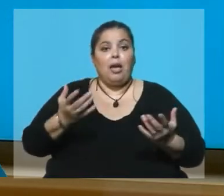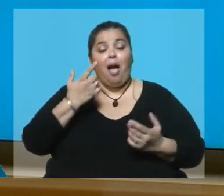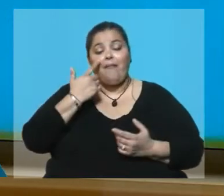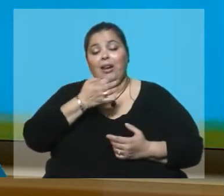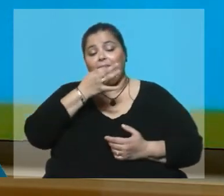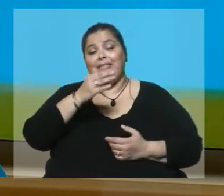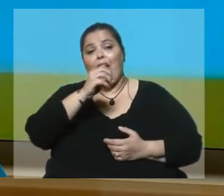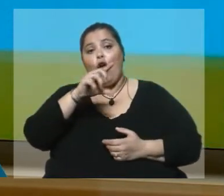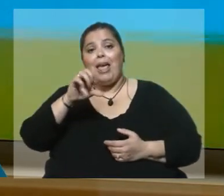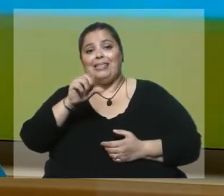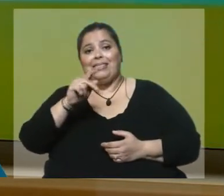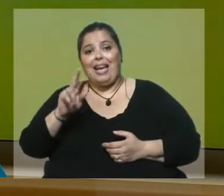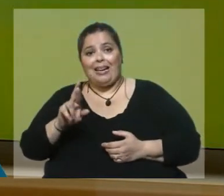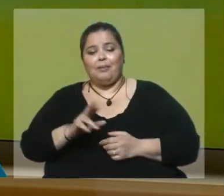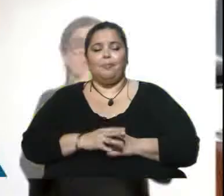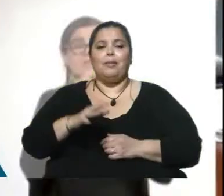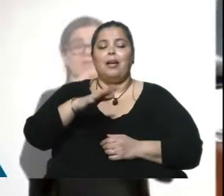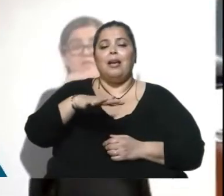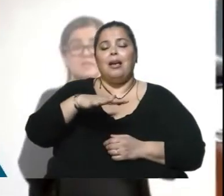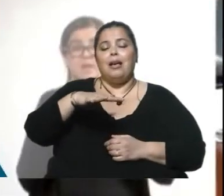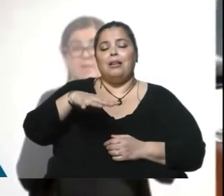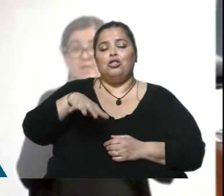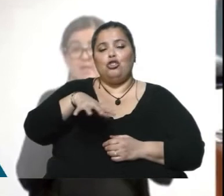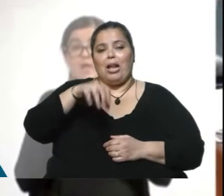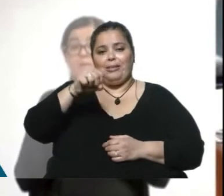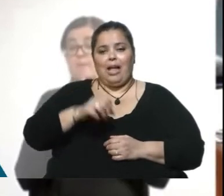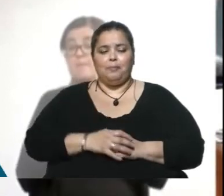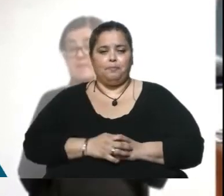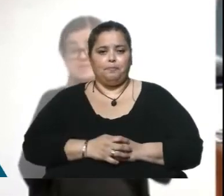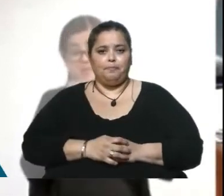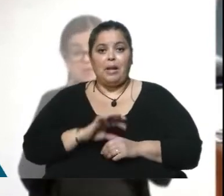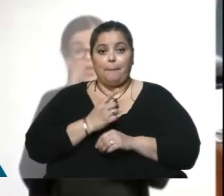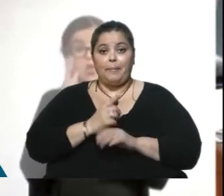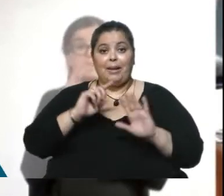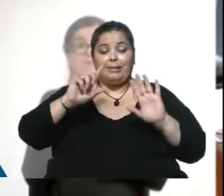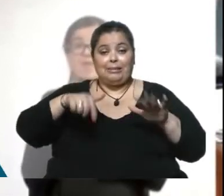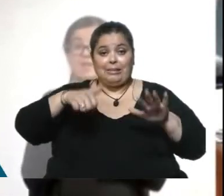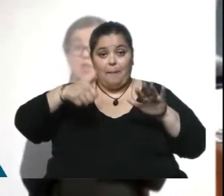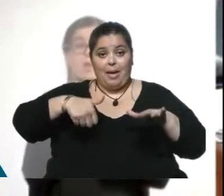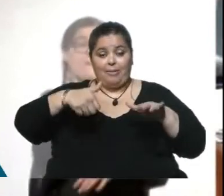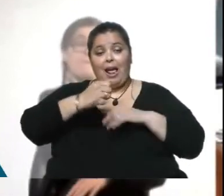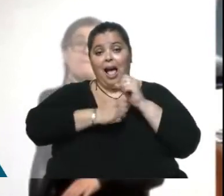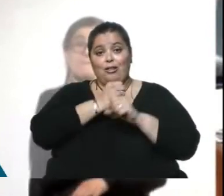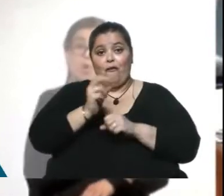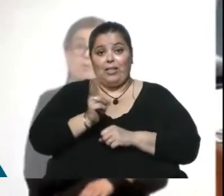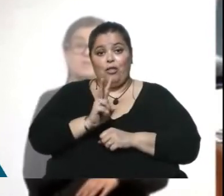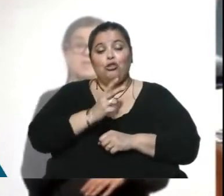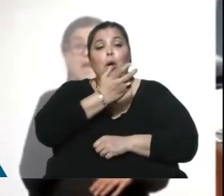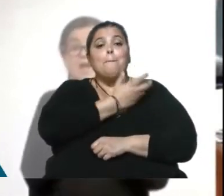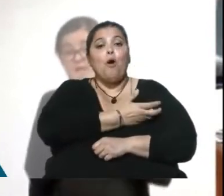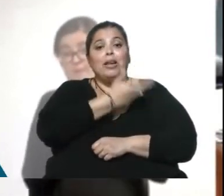Daniel olesquer del partido socialista el primer semestre del 2022 la pobreza en personas